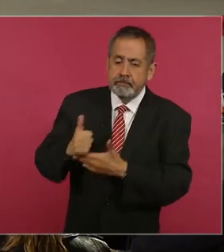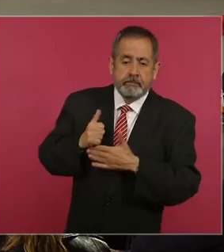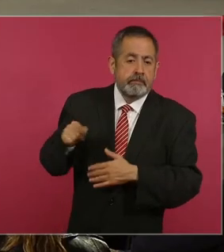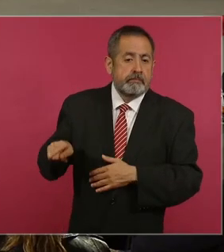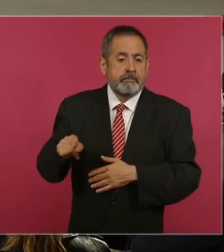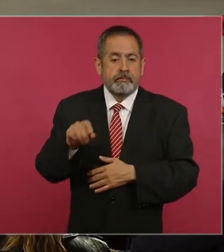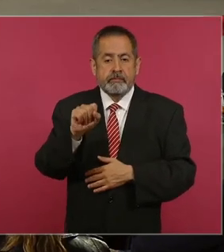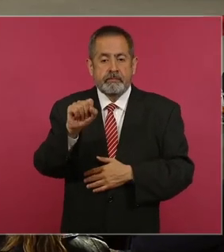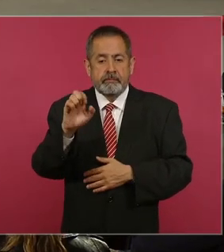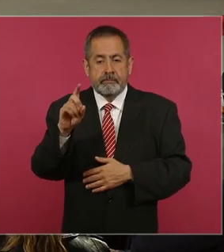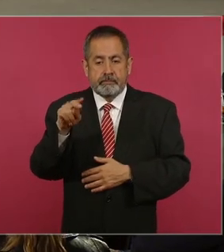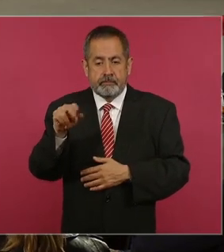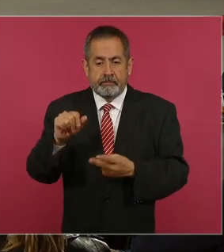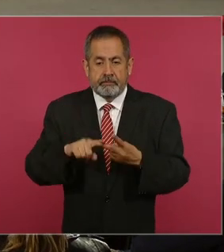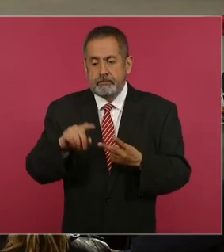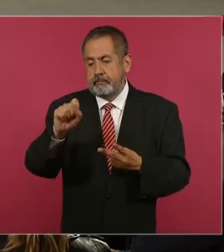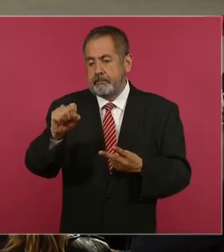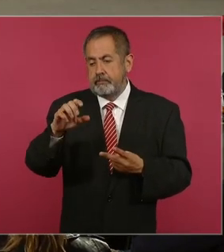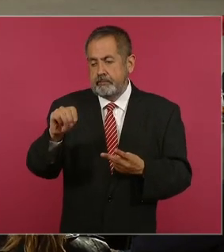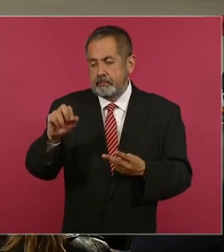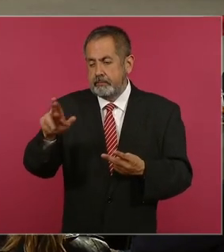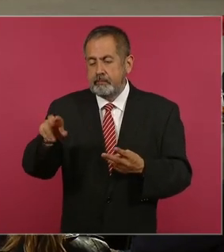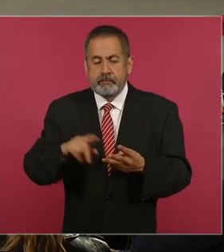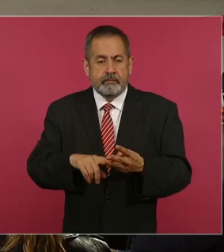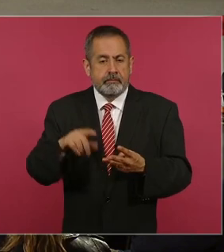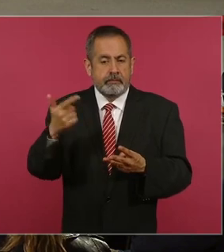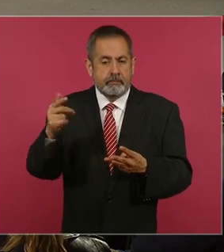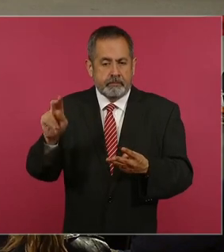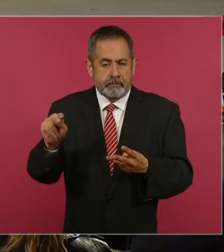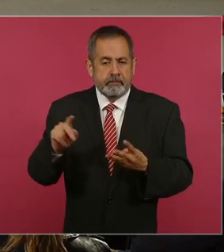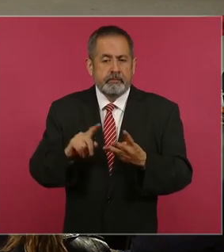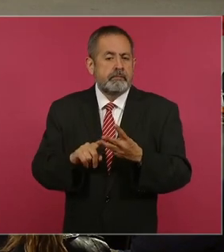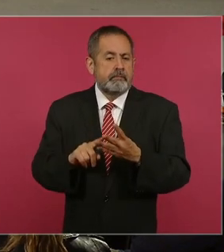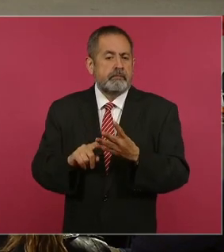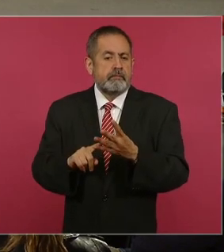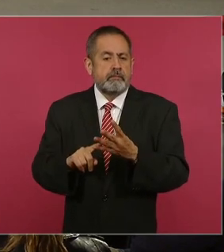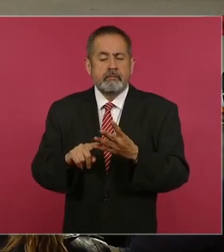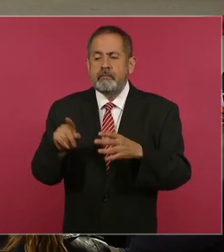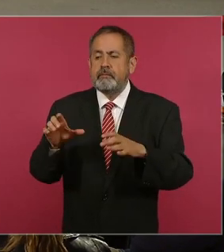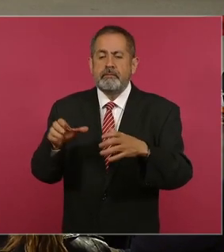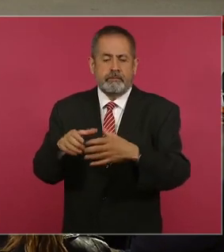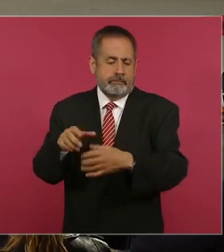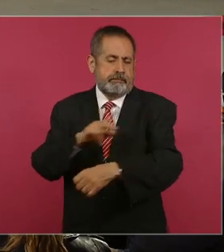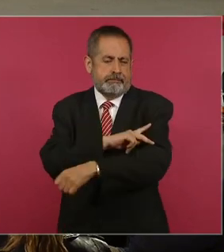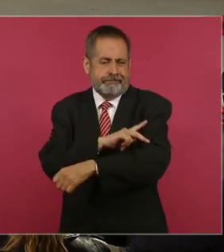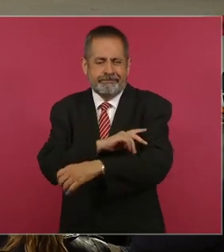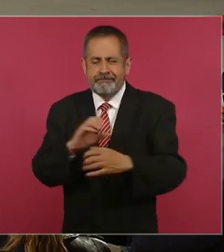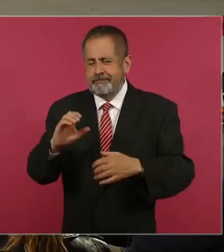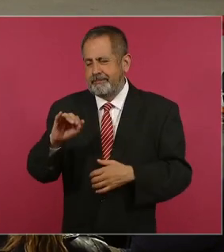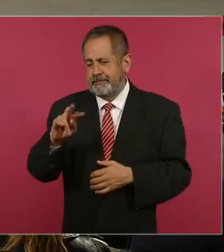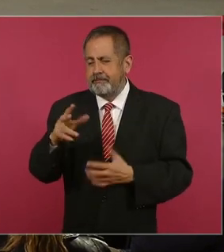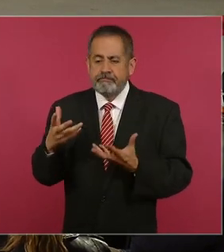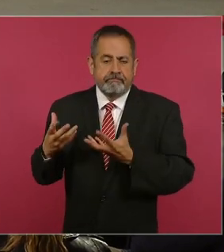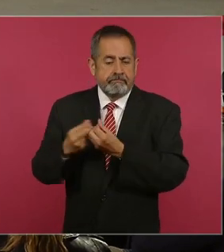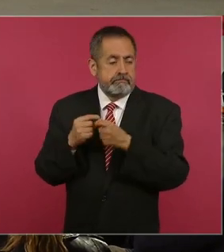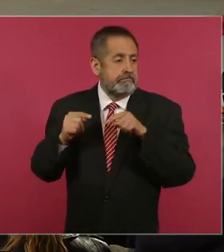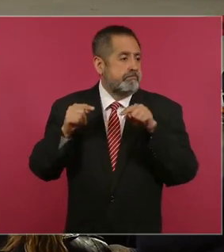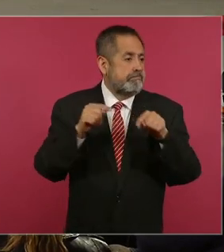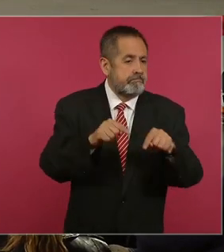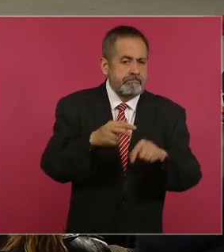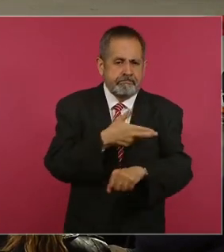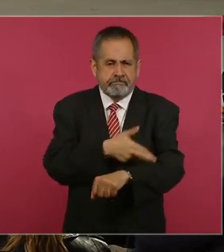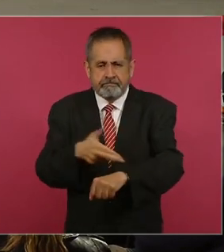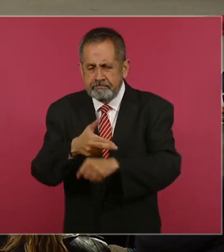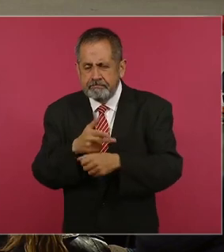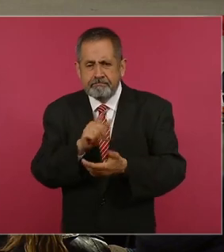Sedena, de Marina y de la Guardia Nacional. Y la Secretaría de Infraestructura y Comunicaciones y Transportes ya está